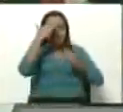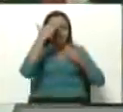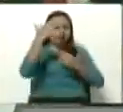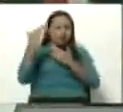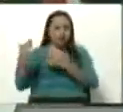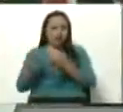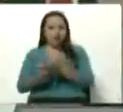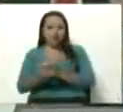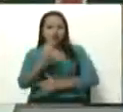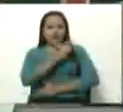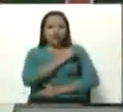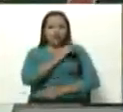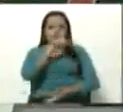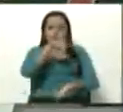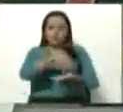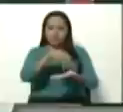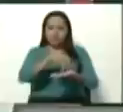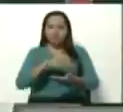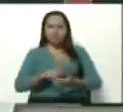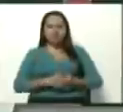las universidades presentes.